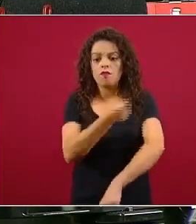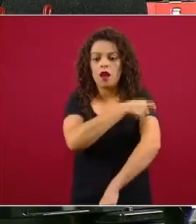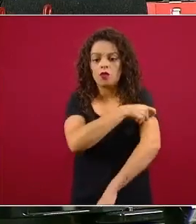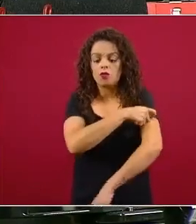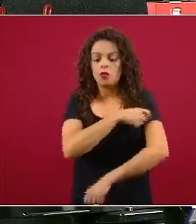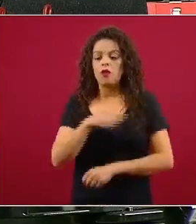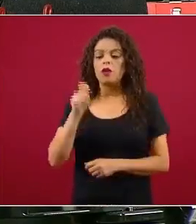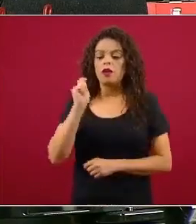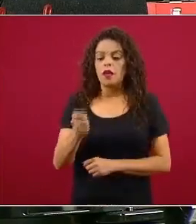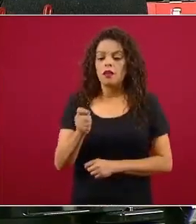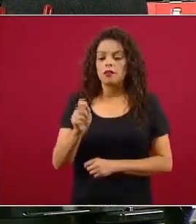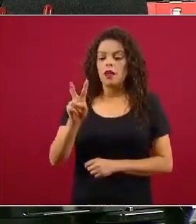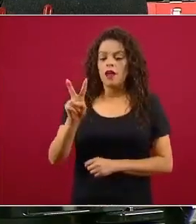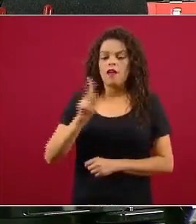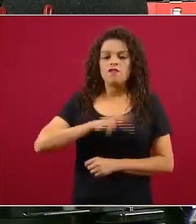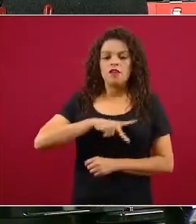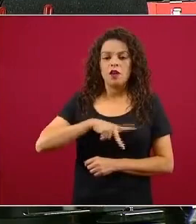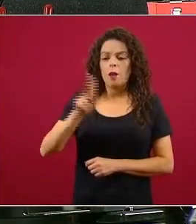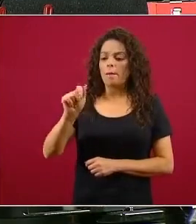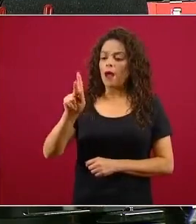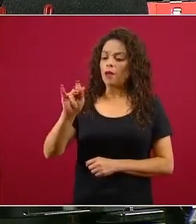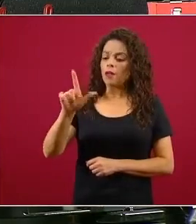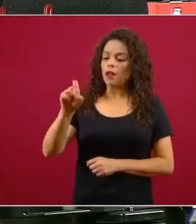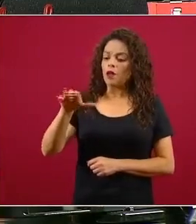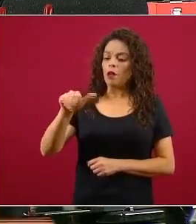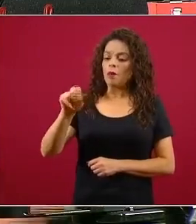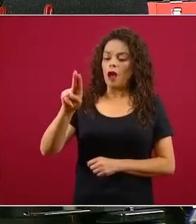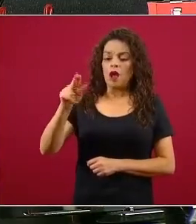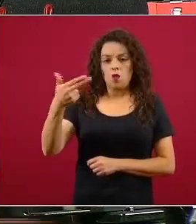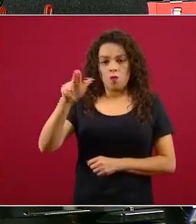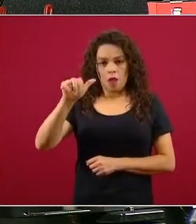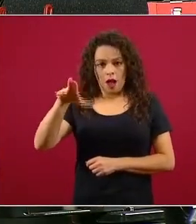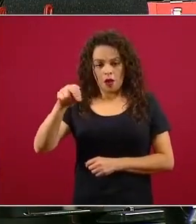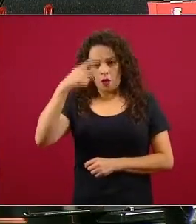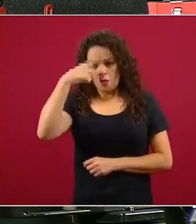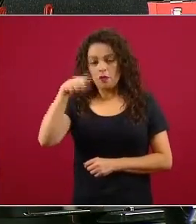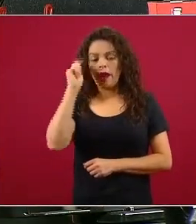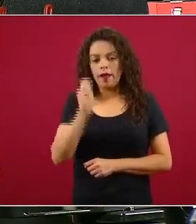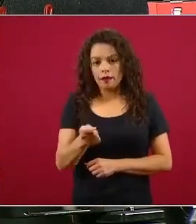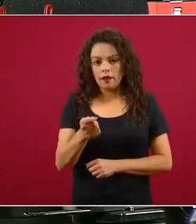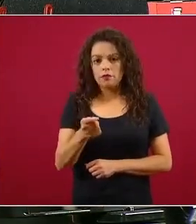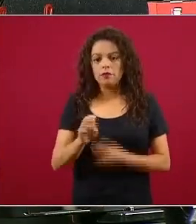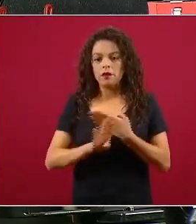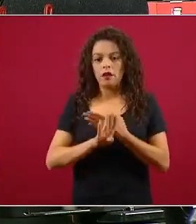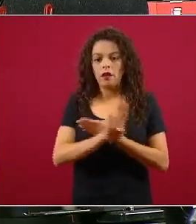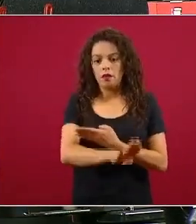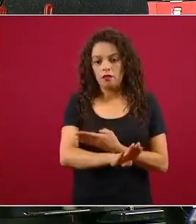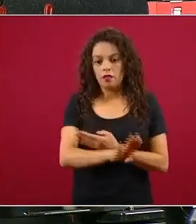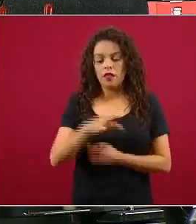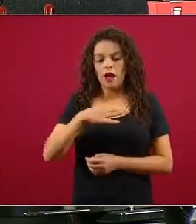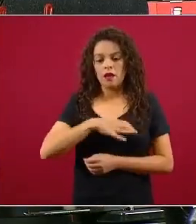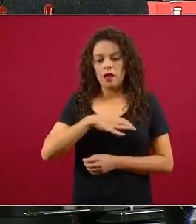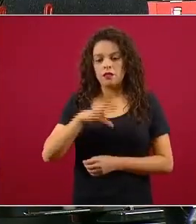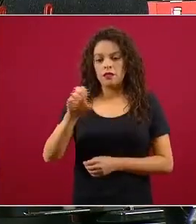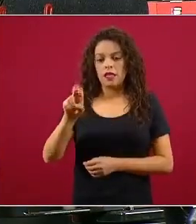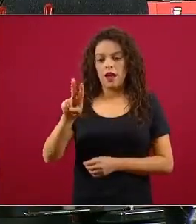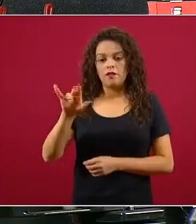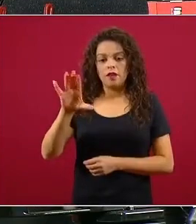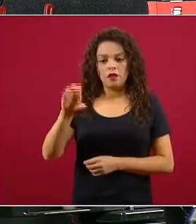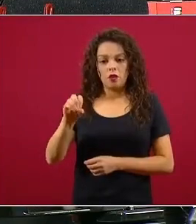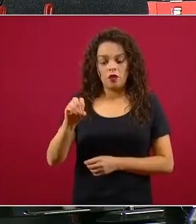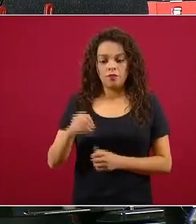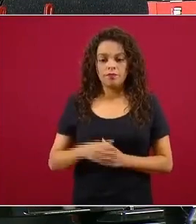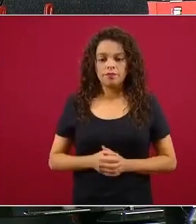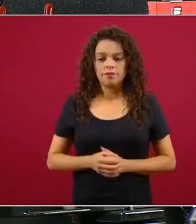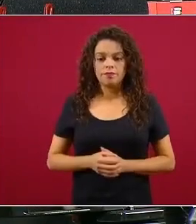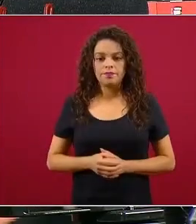papiloma humano? Y le pregunto esto porque hoy preocupa que no se ha cumplido este esquema por la contingencia, pero también no se